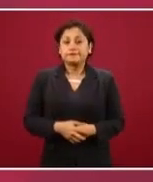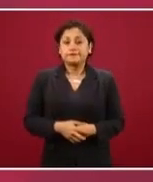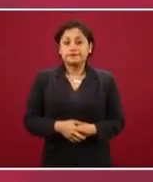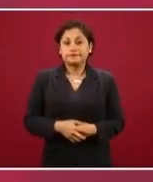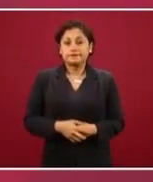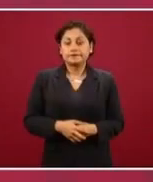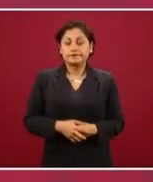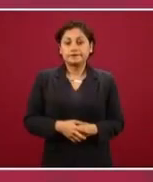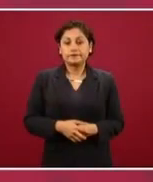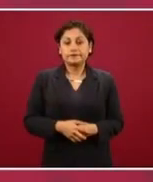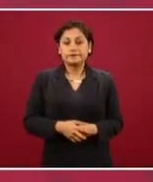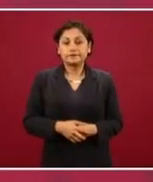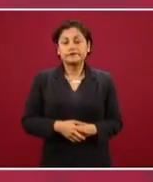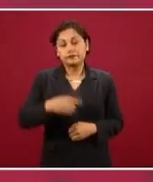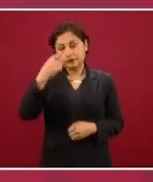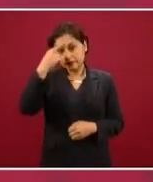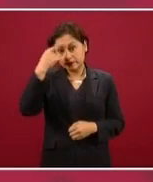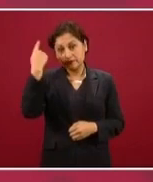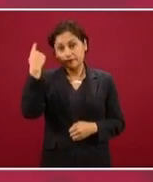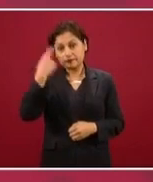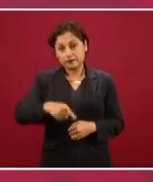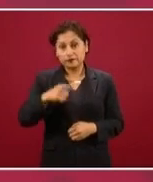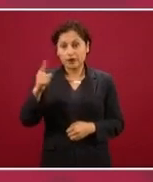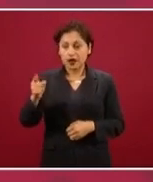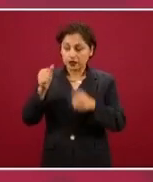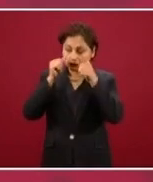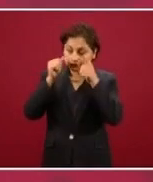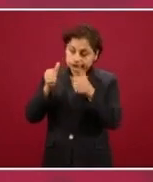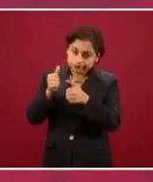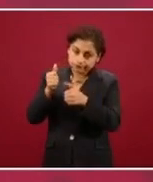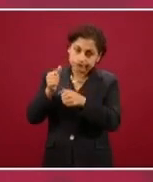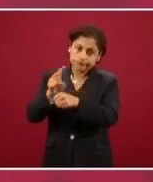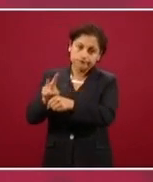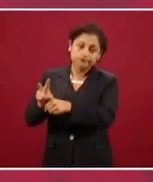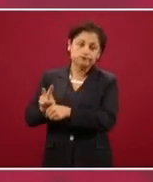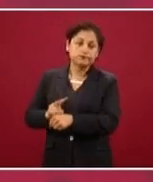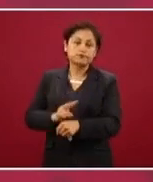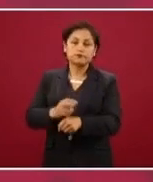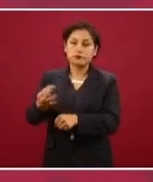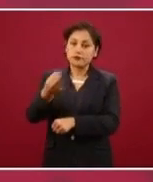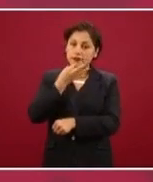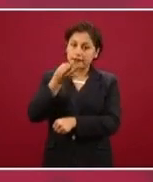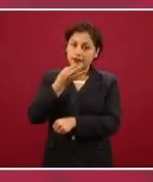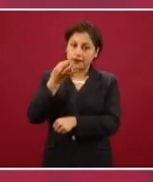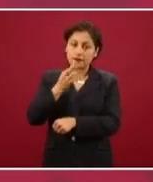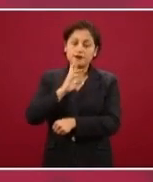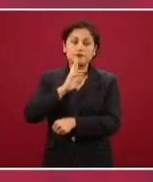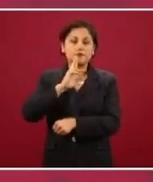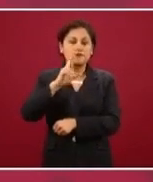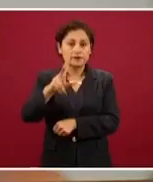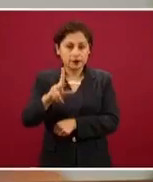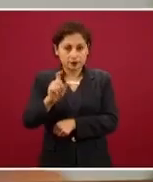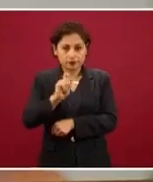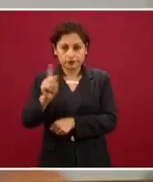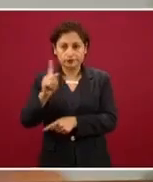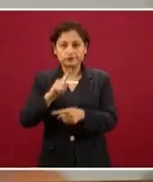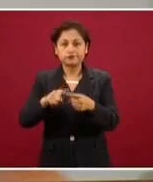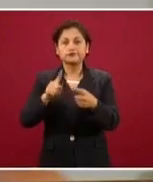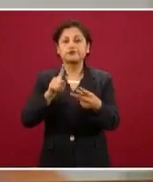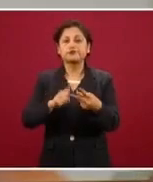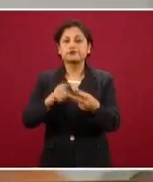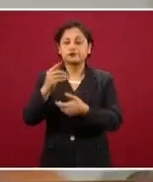que sean de calidad los medicamentos, que sea bueno el servicio y que no